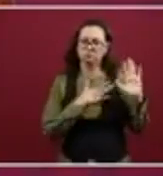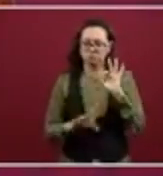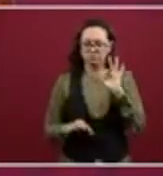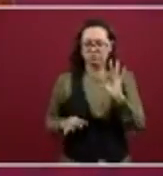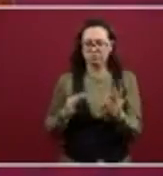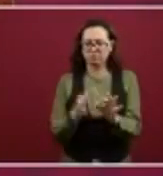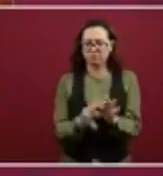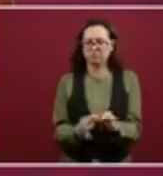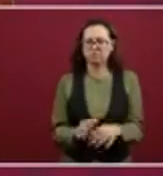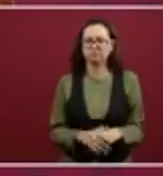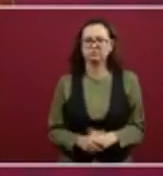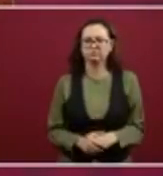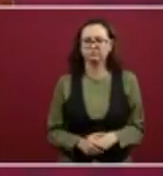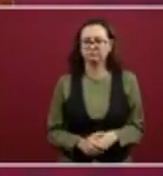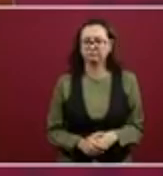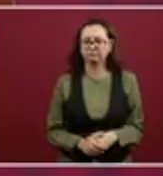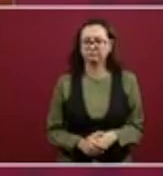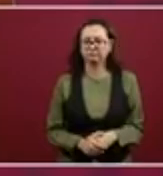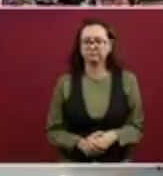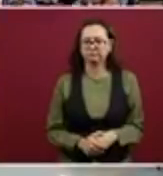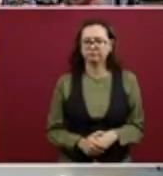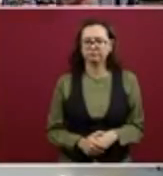plan. Gracias.